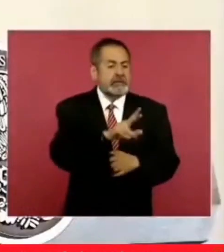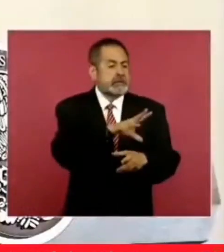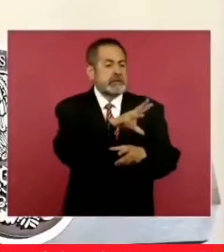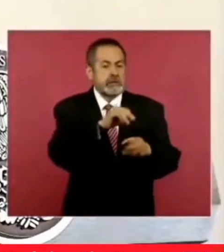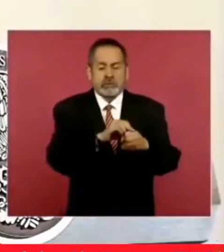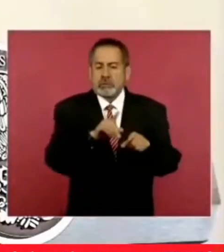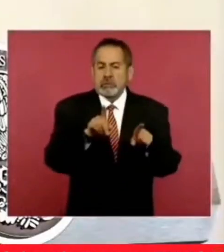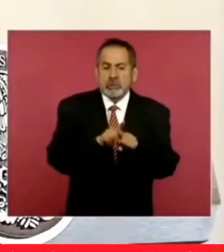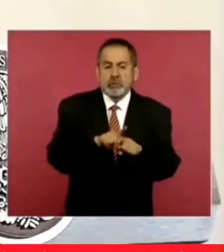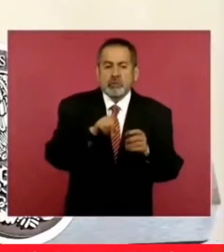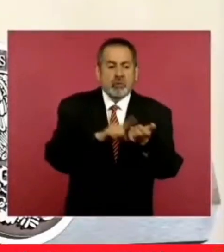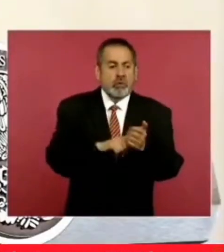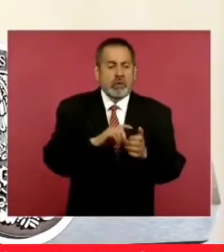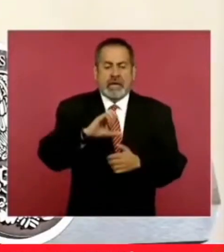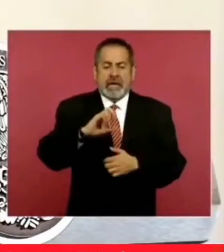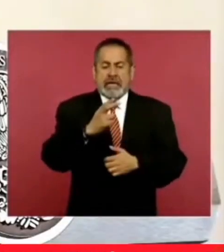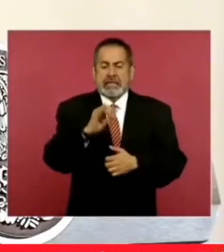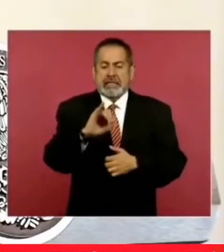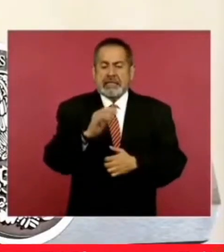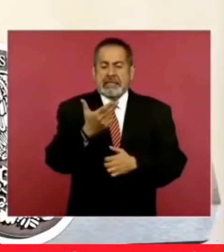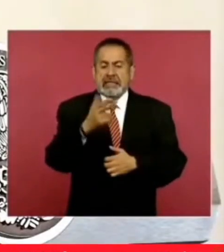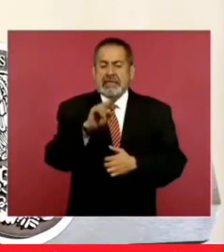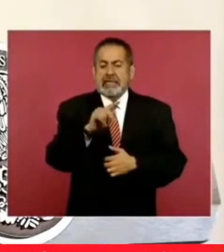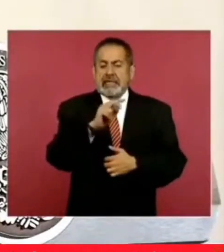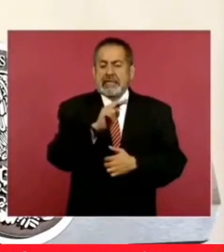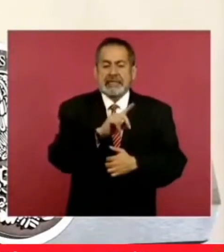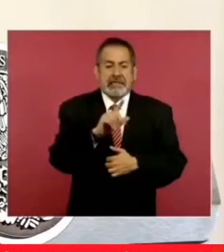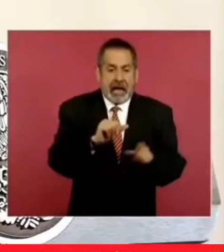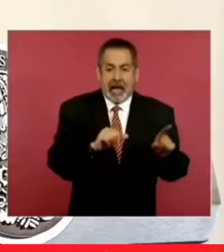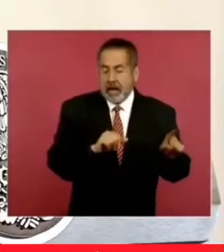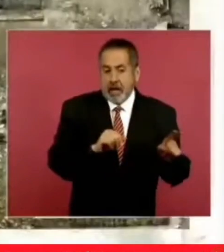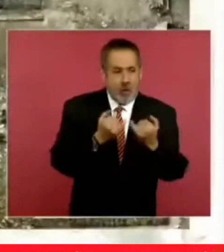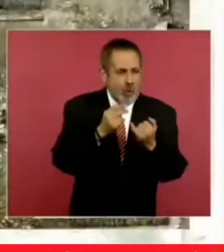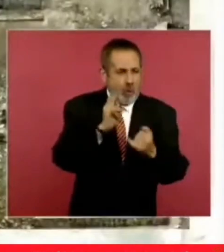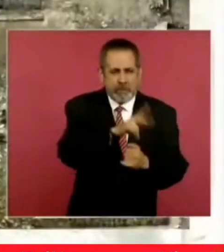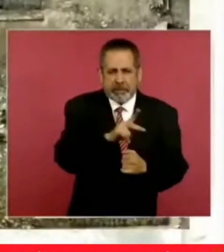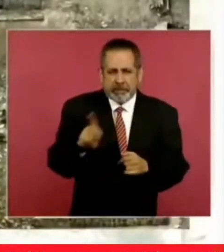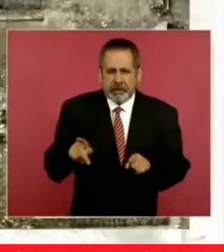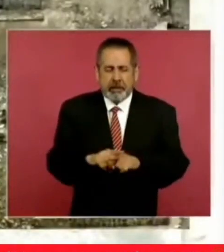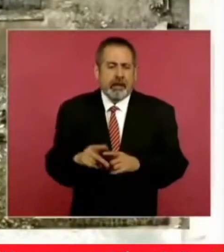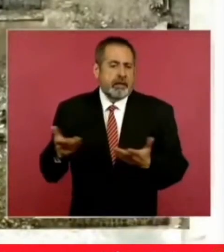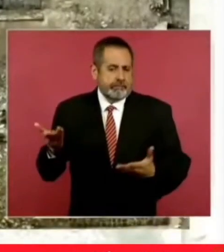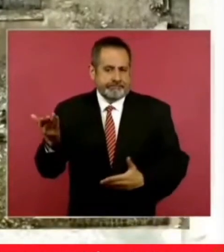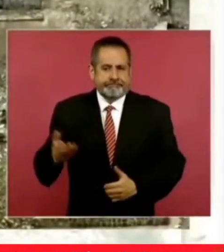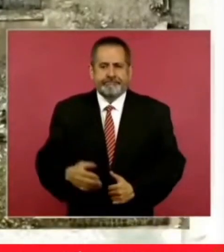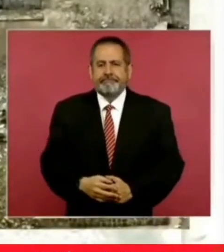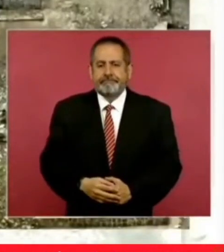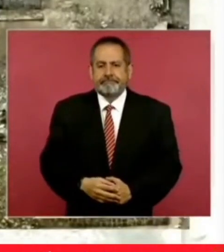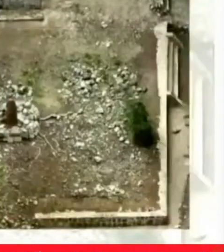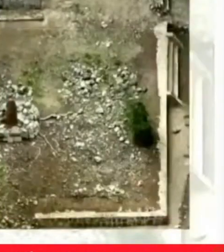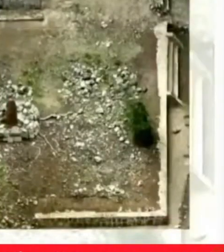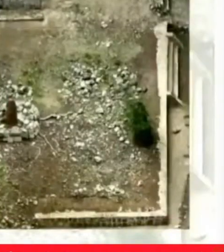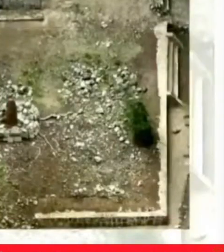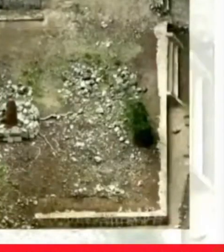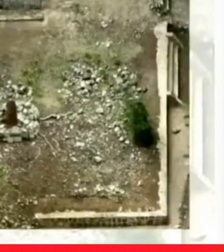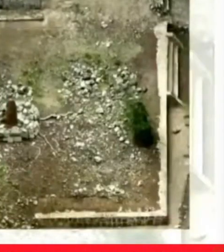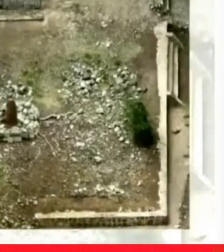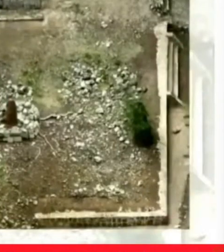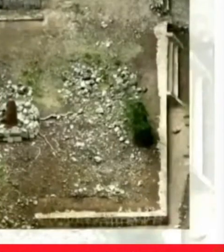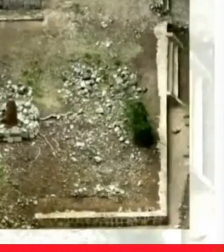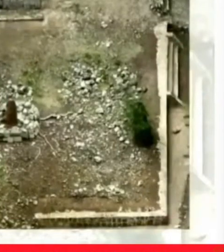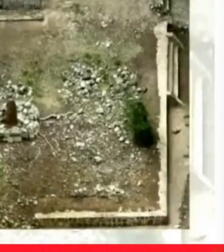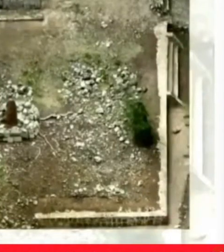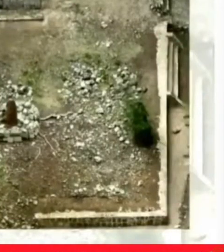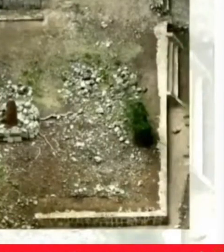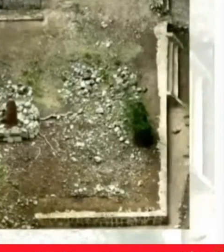características de chichén itza lo que nos habla de evidentes vínculos que habría tenido esna durante el